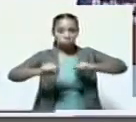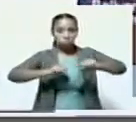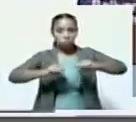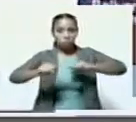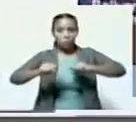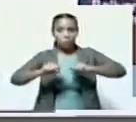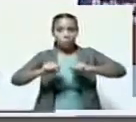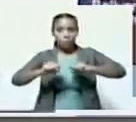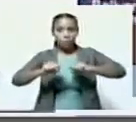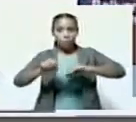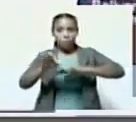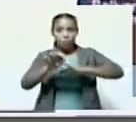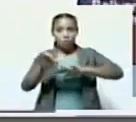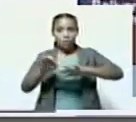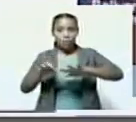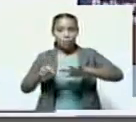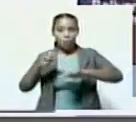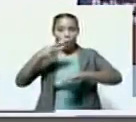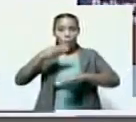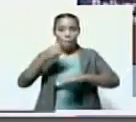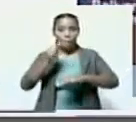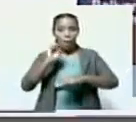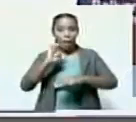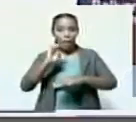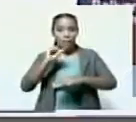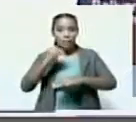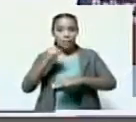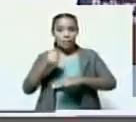actuando en el municipio Páez,